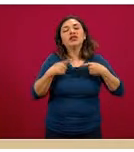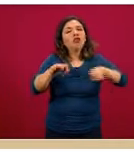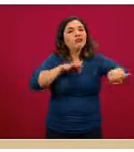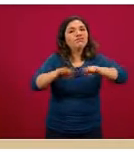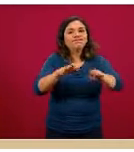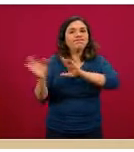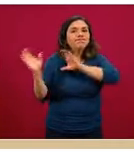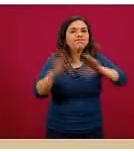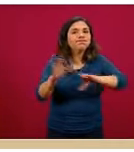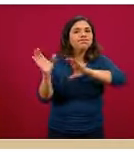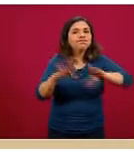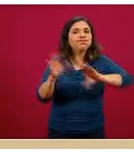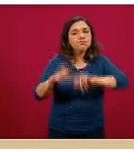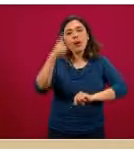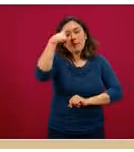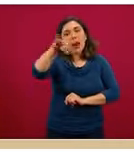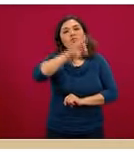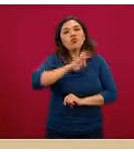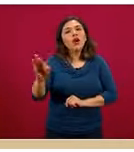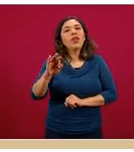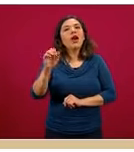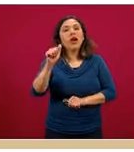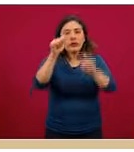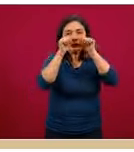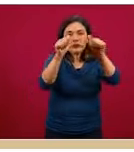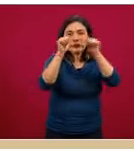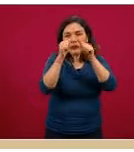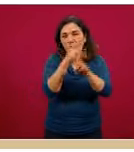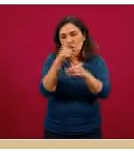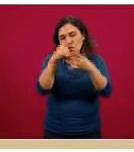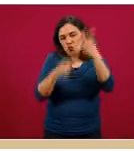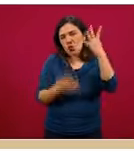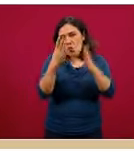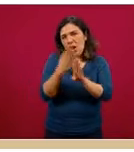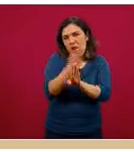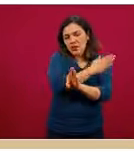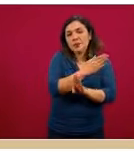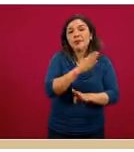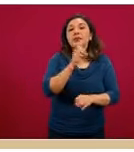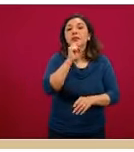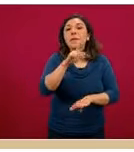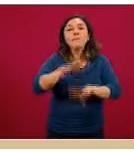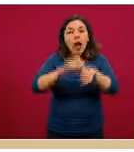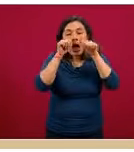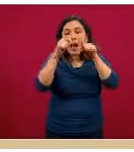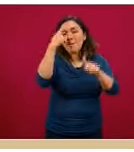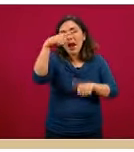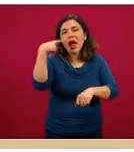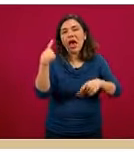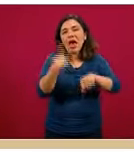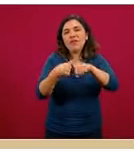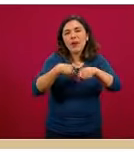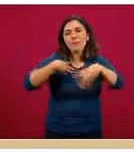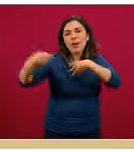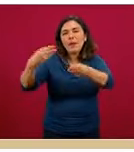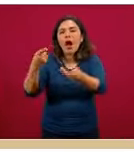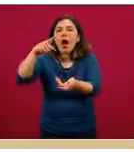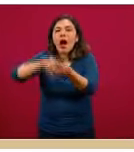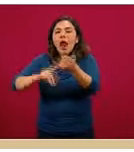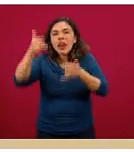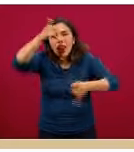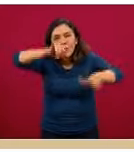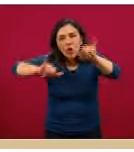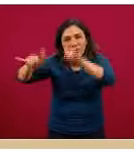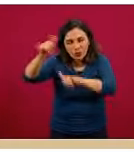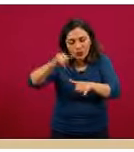para poder cubrir los 4 componentes, sobre todo enfocado a la epidemiología de campo y de